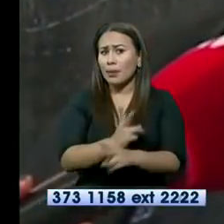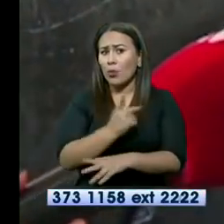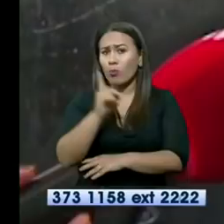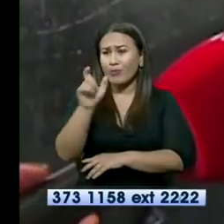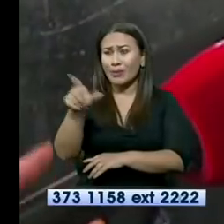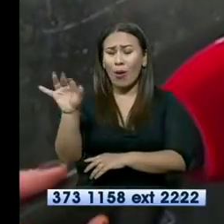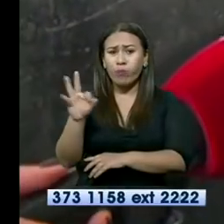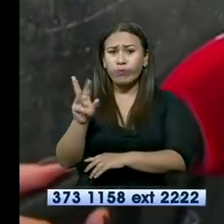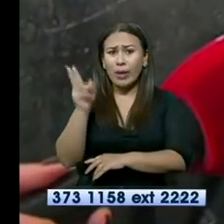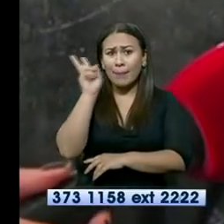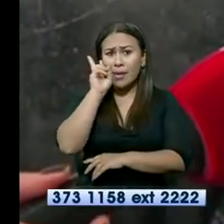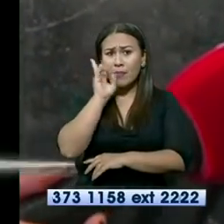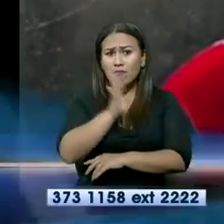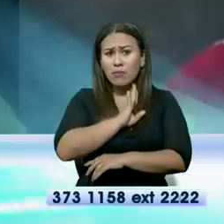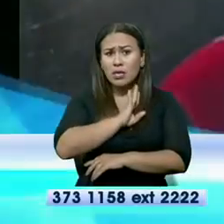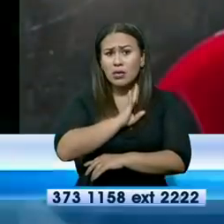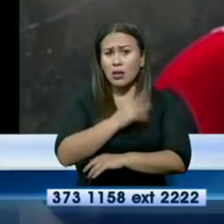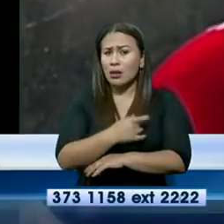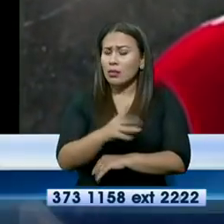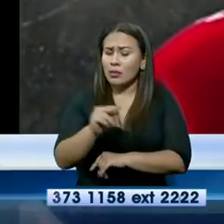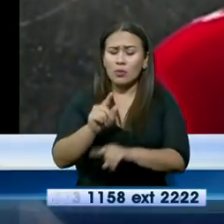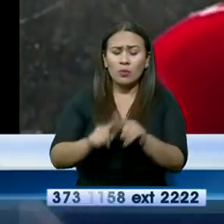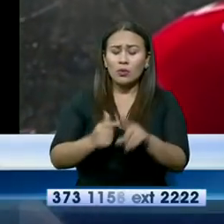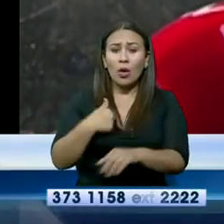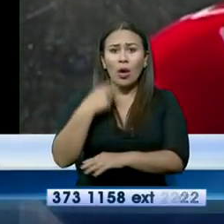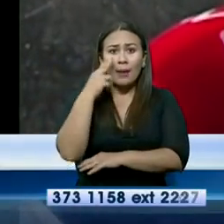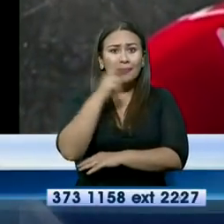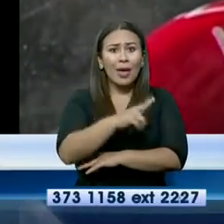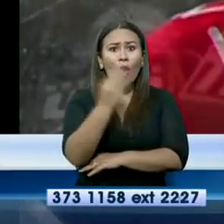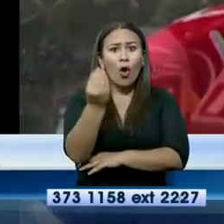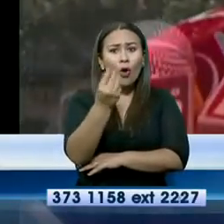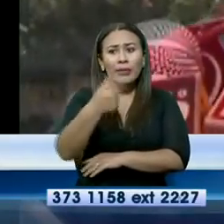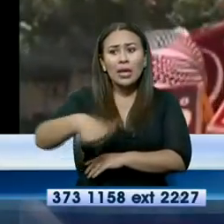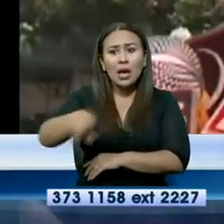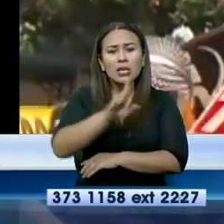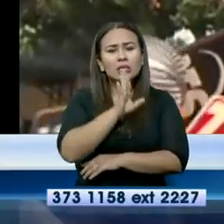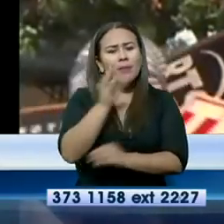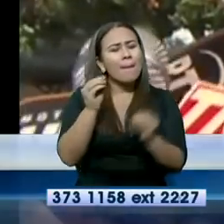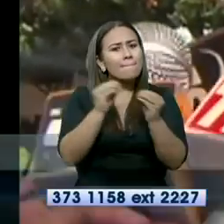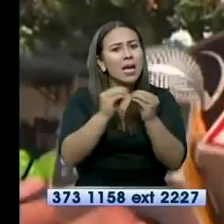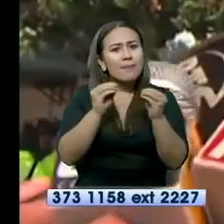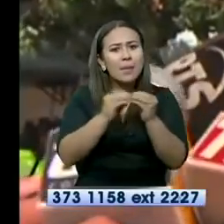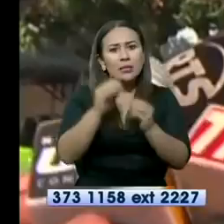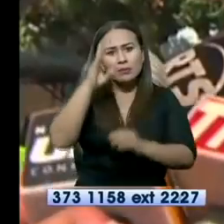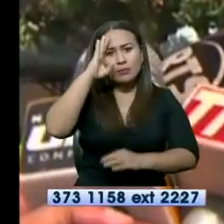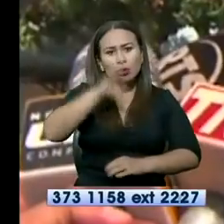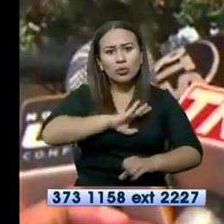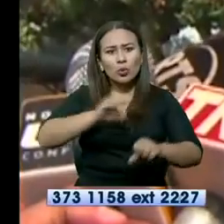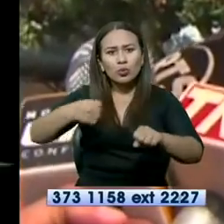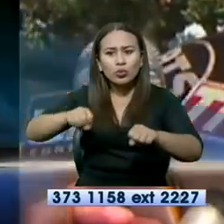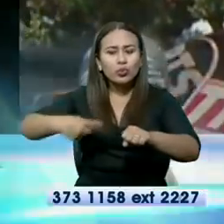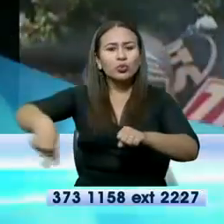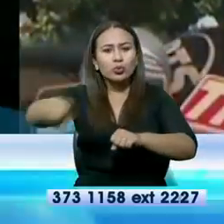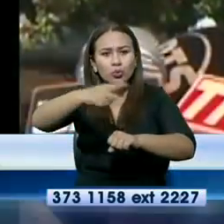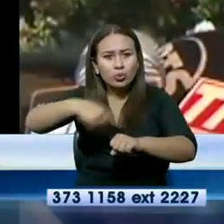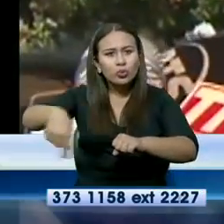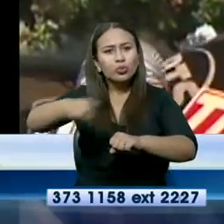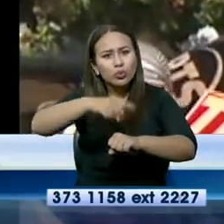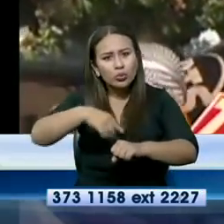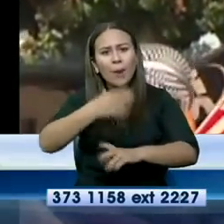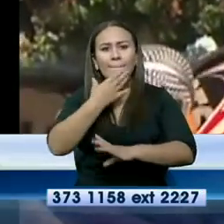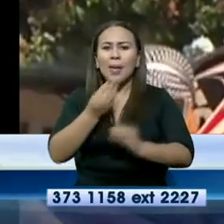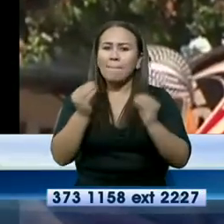policial en la zona siempre se pide eso, por los jóvenes mismos que viven aquí y todo eso. Bueno, nosotros tenemos el personal operativo que se encuentra haciendo